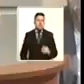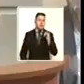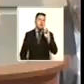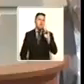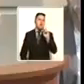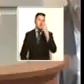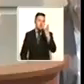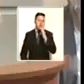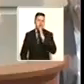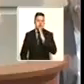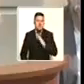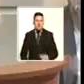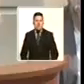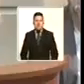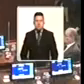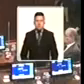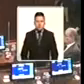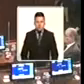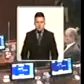Duque.